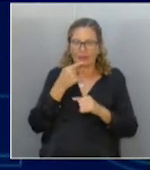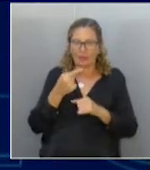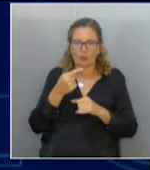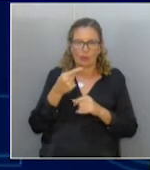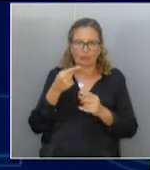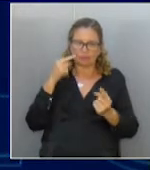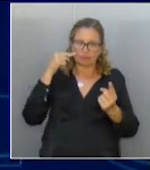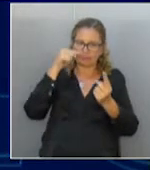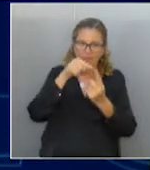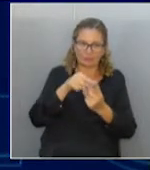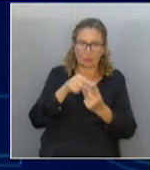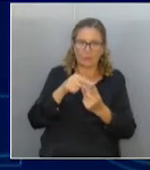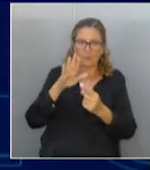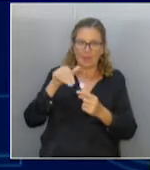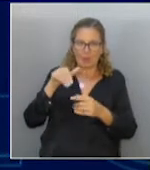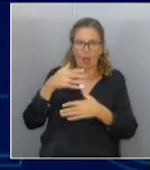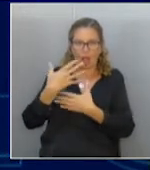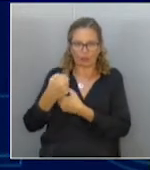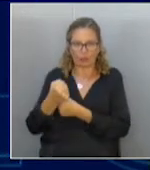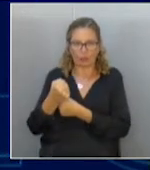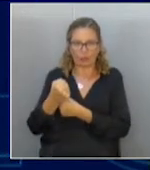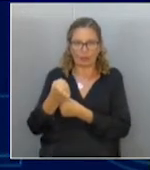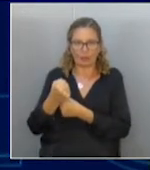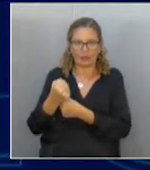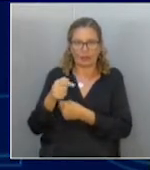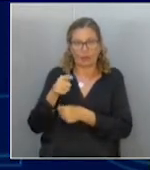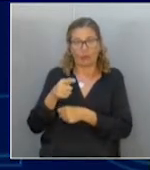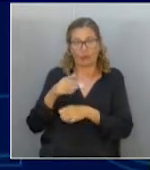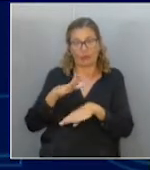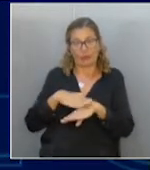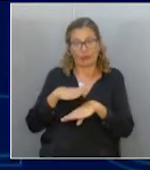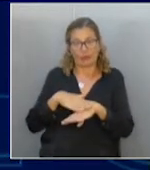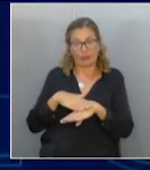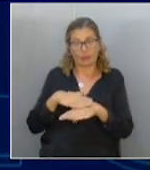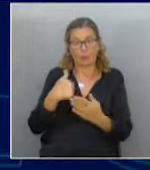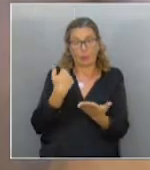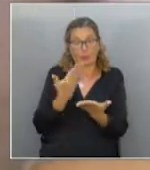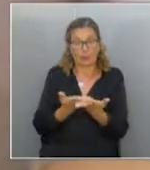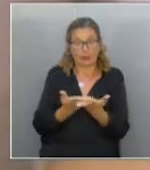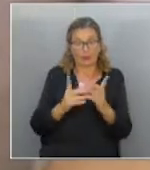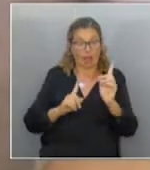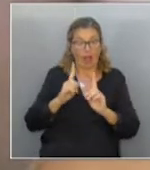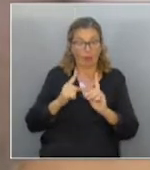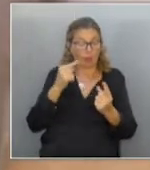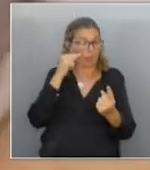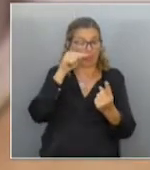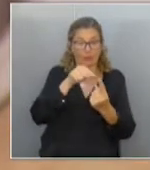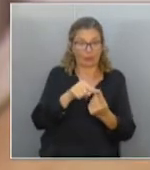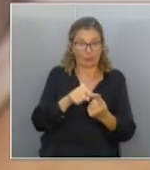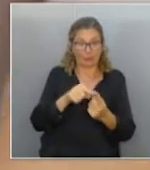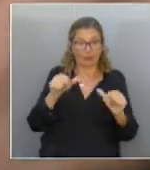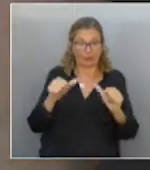en esto de menos te ayudo como, y más hacete cargo, como proponiéndoles una acción directa de qué